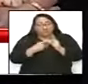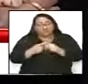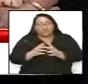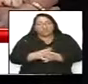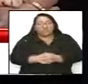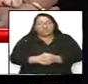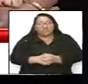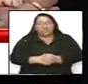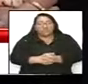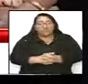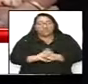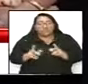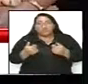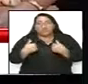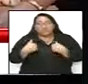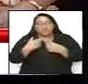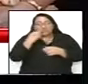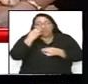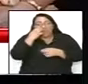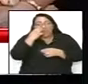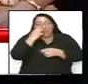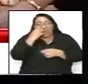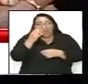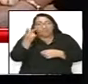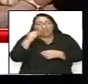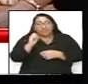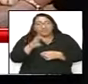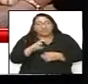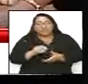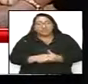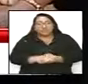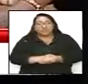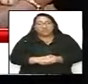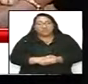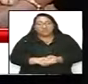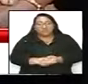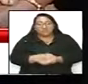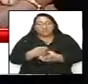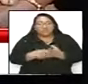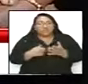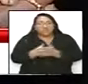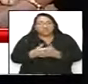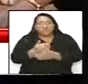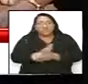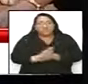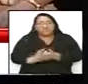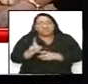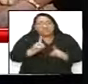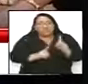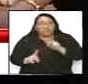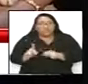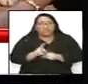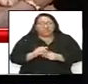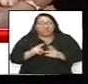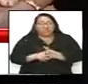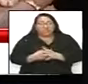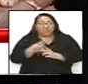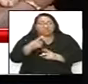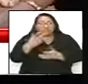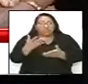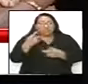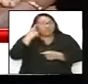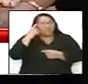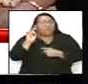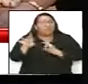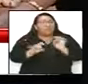sentido no tenemos, vamos a decir, que obstruir algo o que se piense de una manera